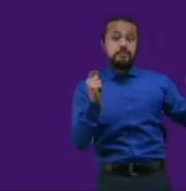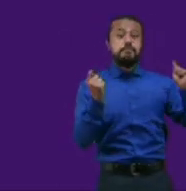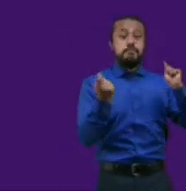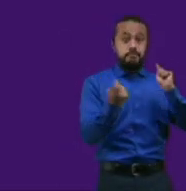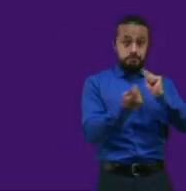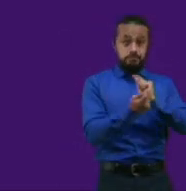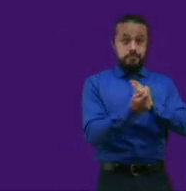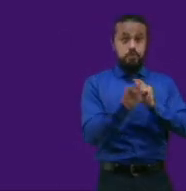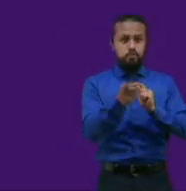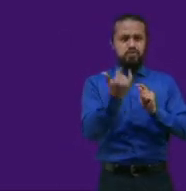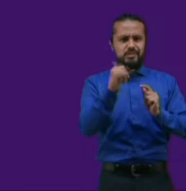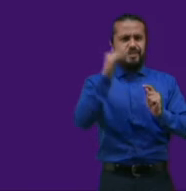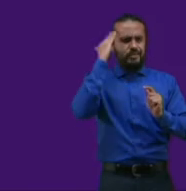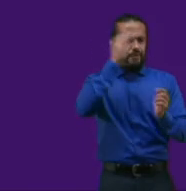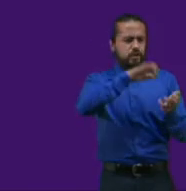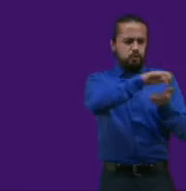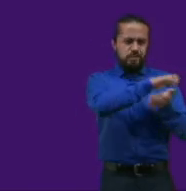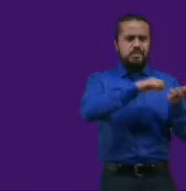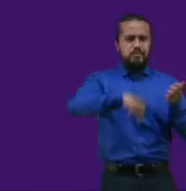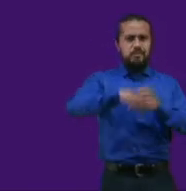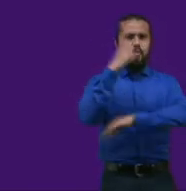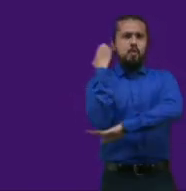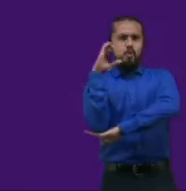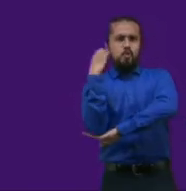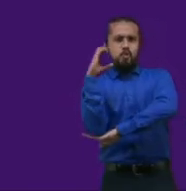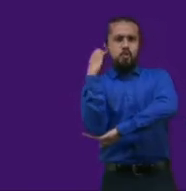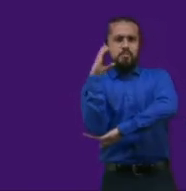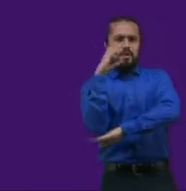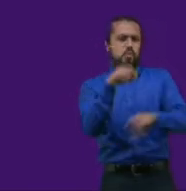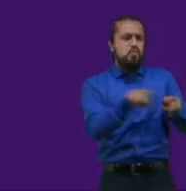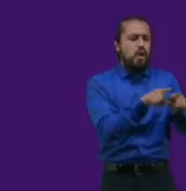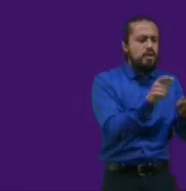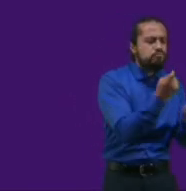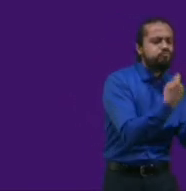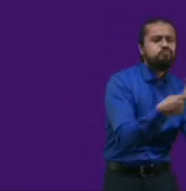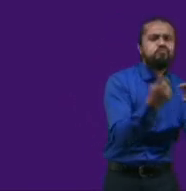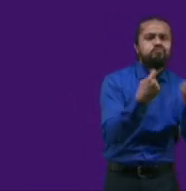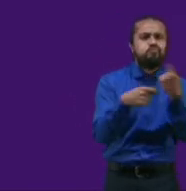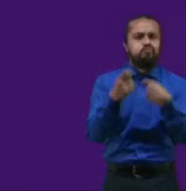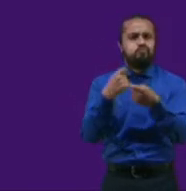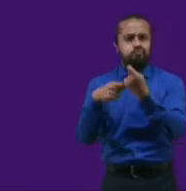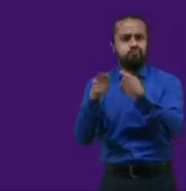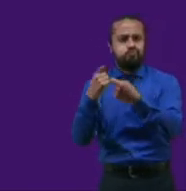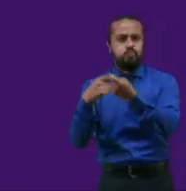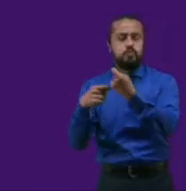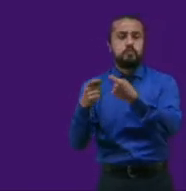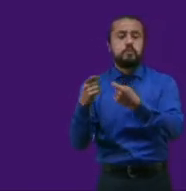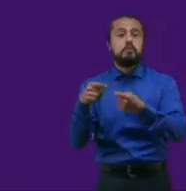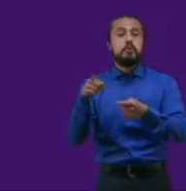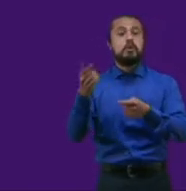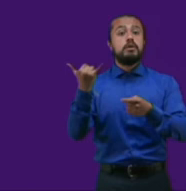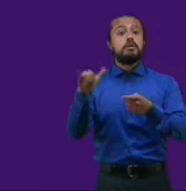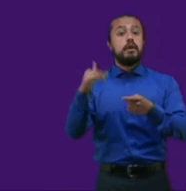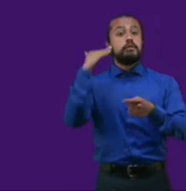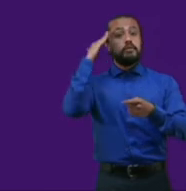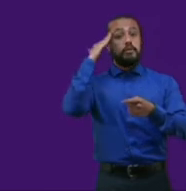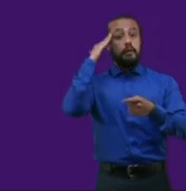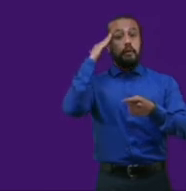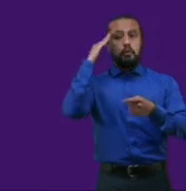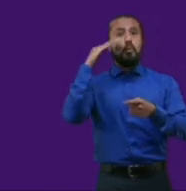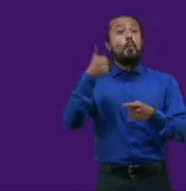el ecosistema colombiano, ¿a dónde va esta persona que quiere capital porque tiene una muy buena